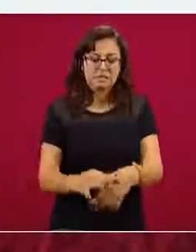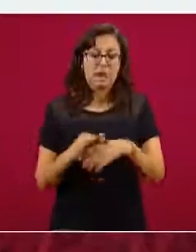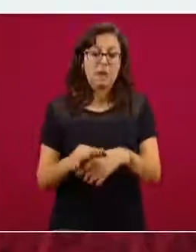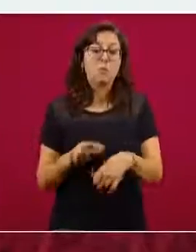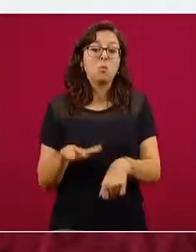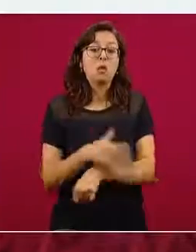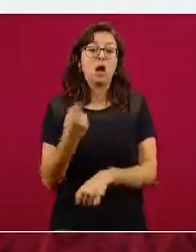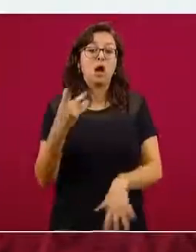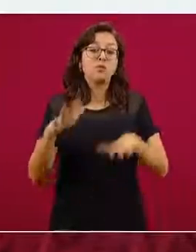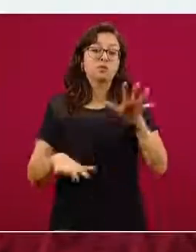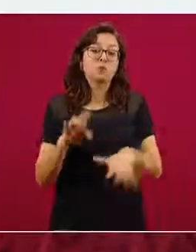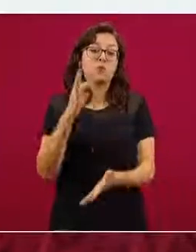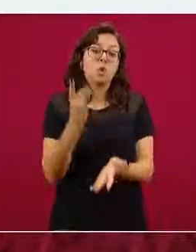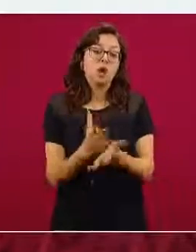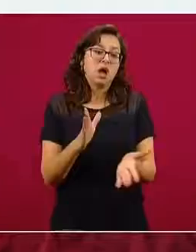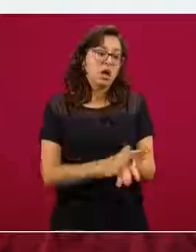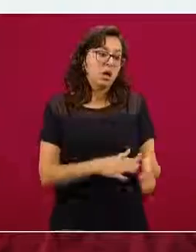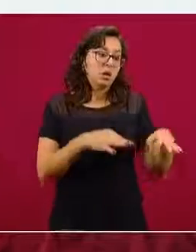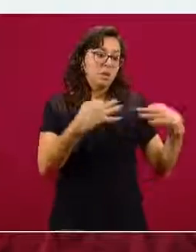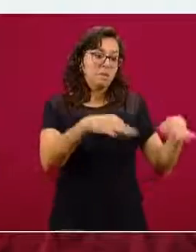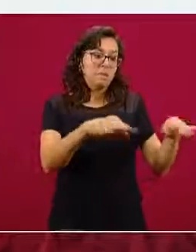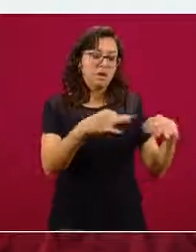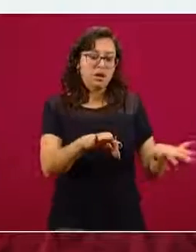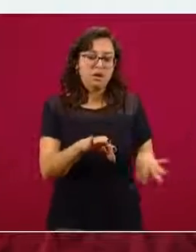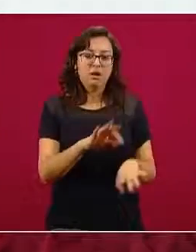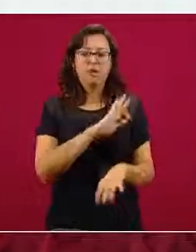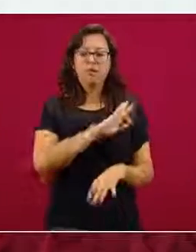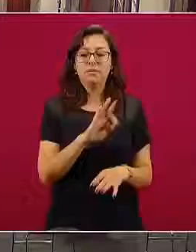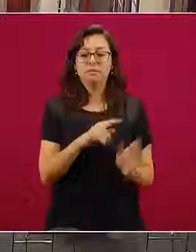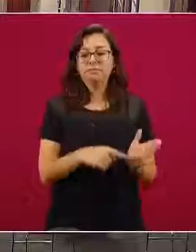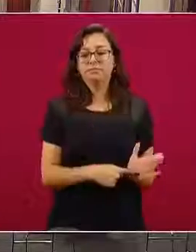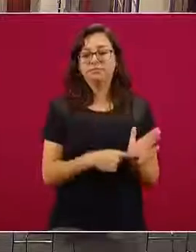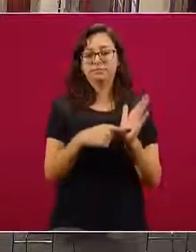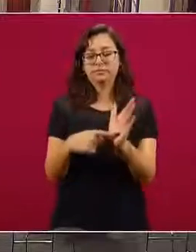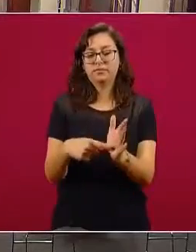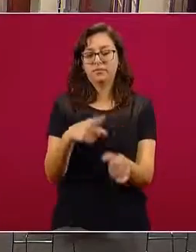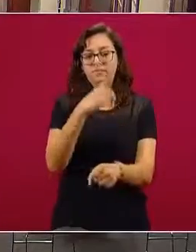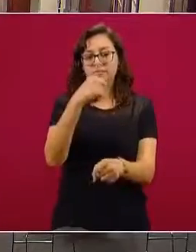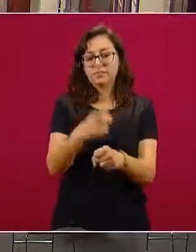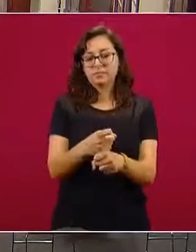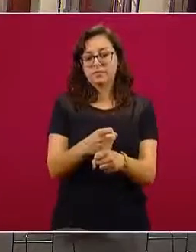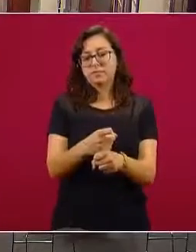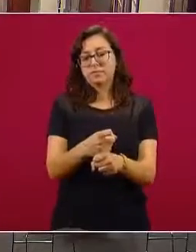veces se queda en el papel. Y aquí pongo un primer caso, y aquí